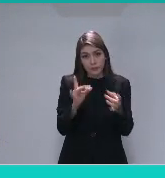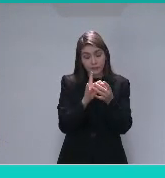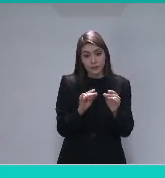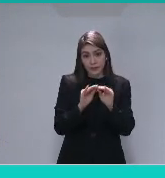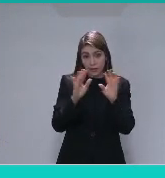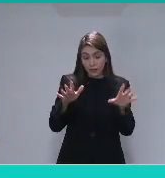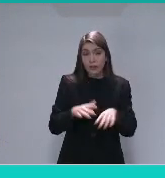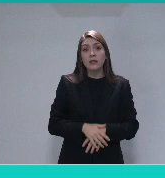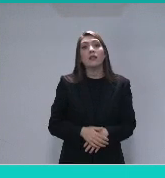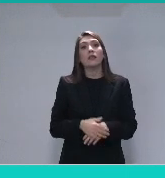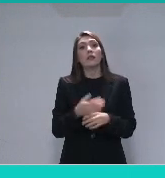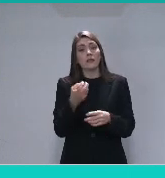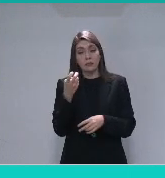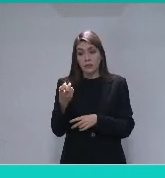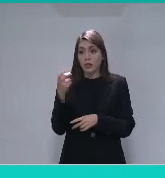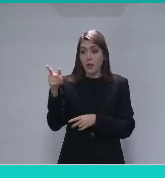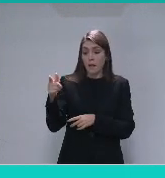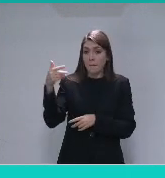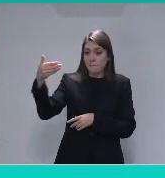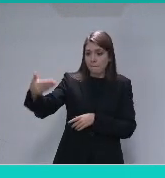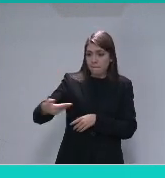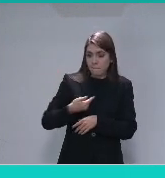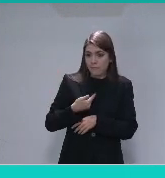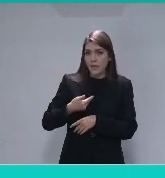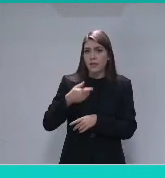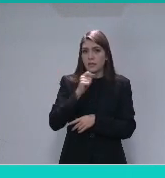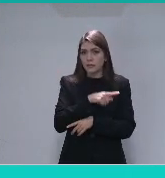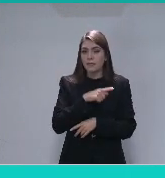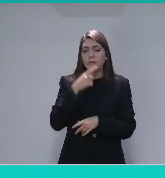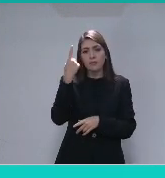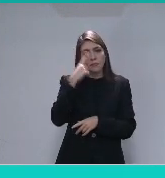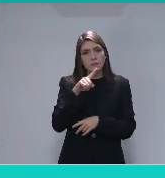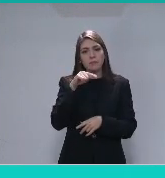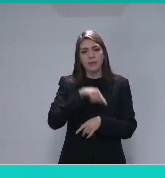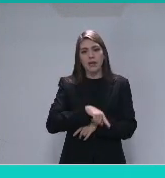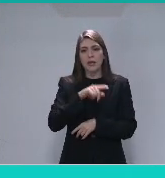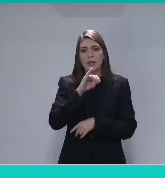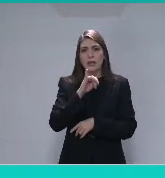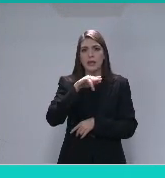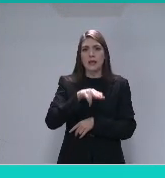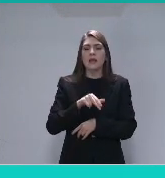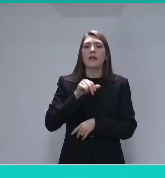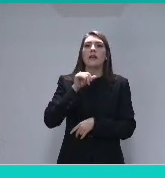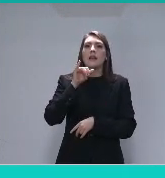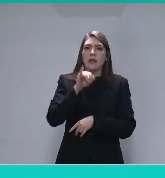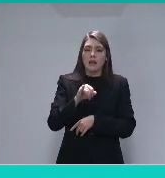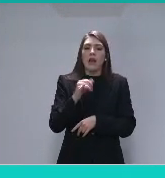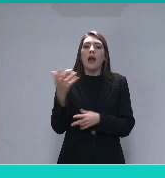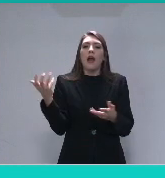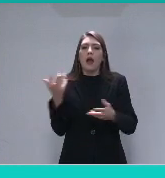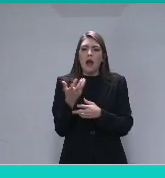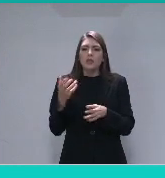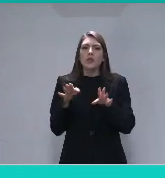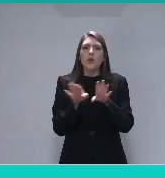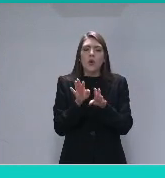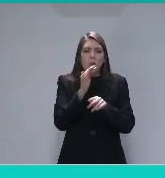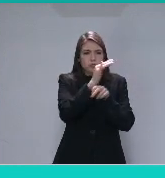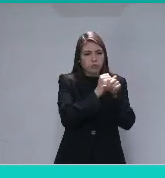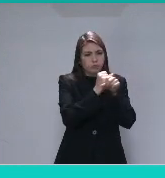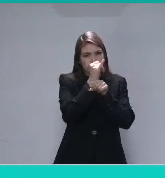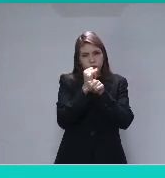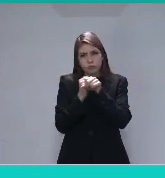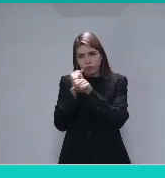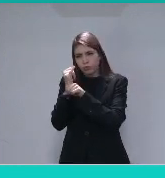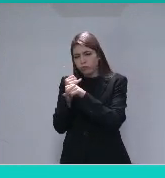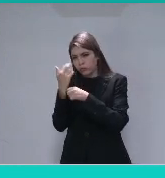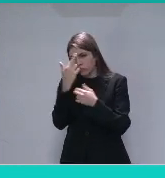y en referencia a su petición consistente en que este instituto lleve a cabo una investigación para hacer